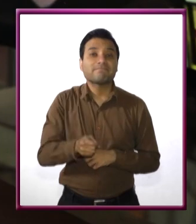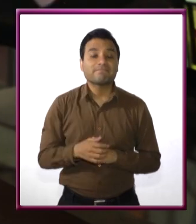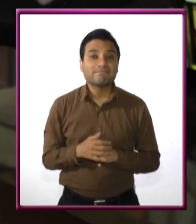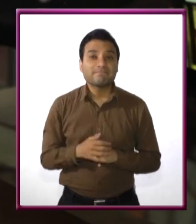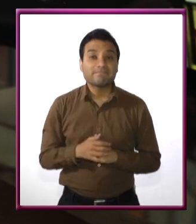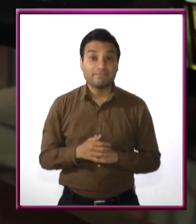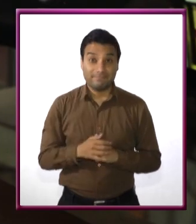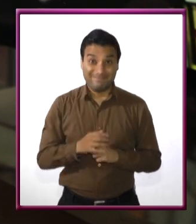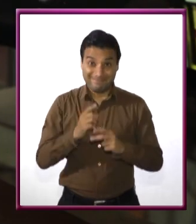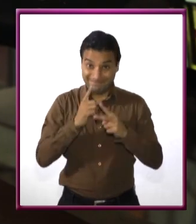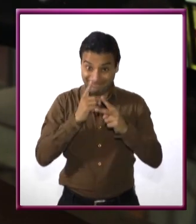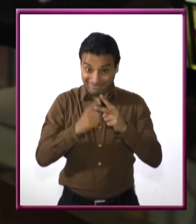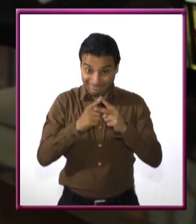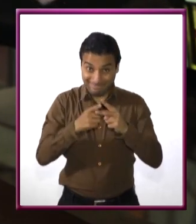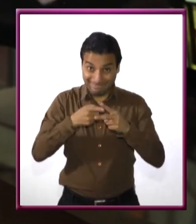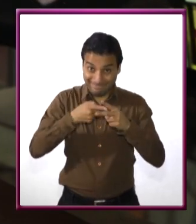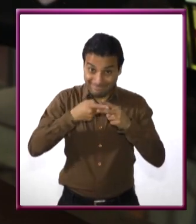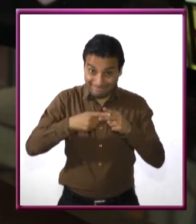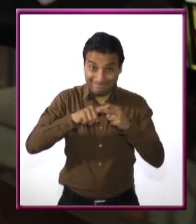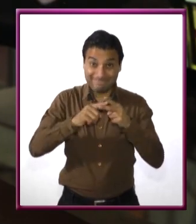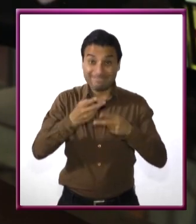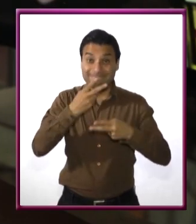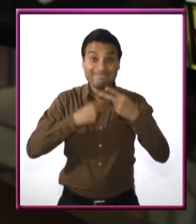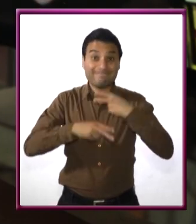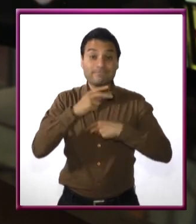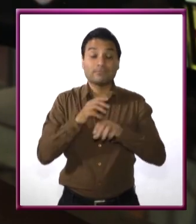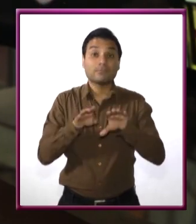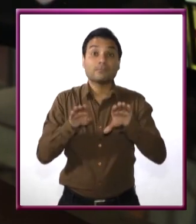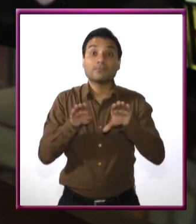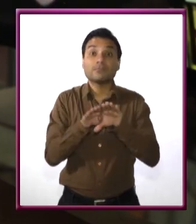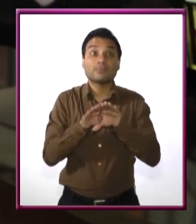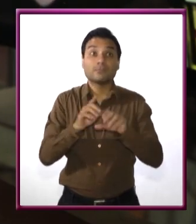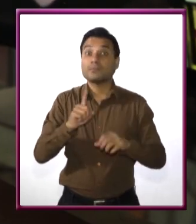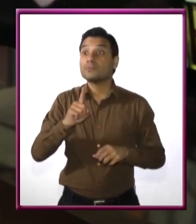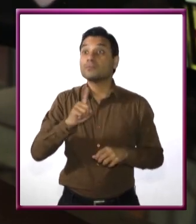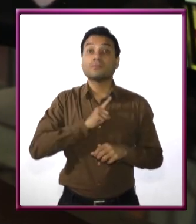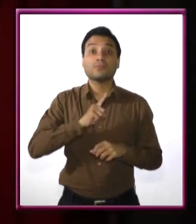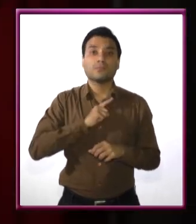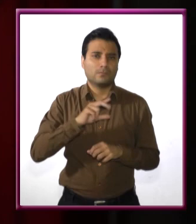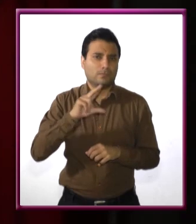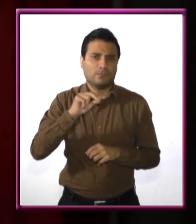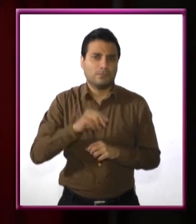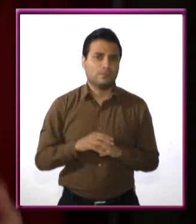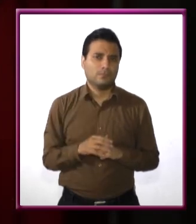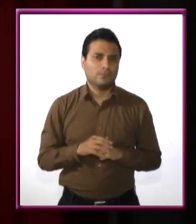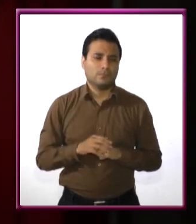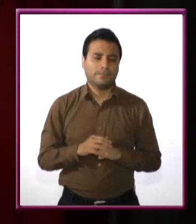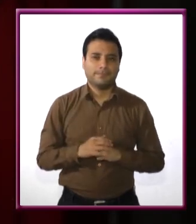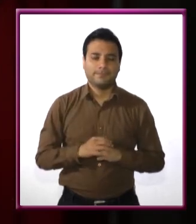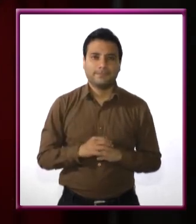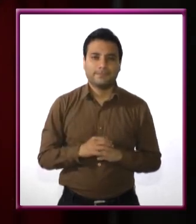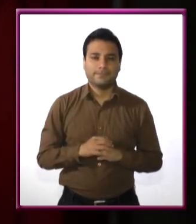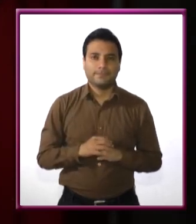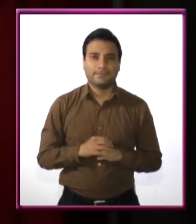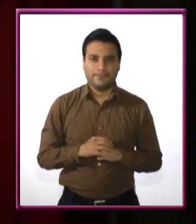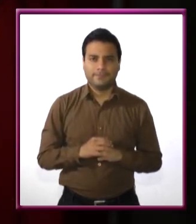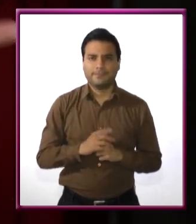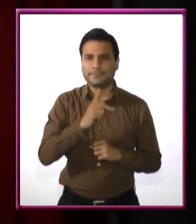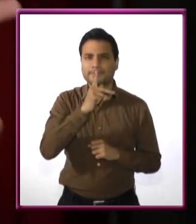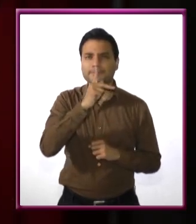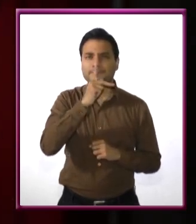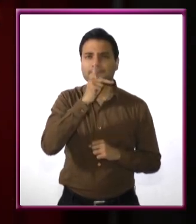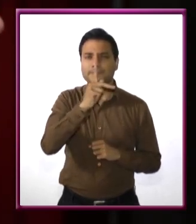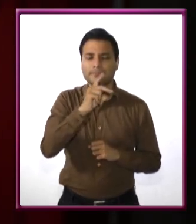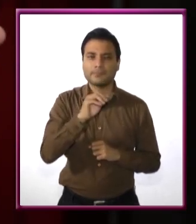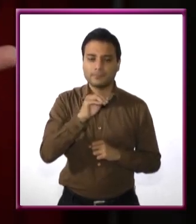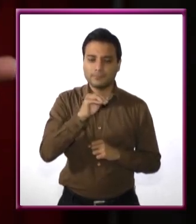que el origen de las matemáticas en la especie humana no es accidental. Y etimológicamente la